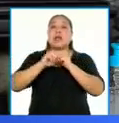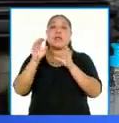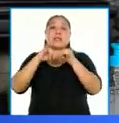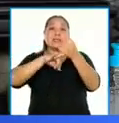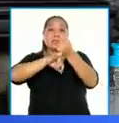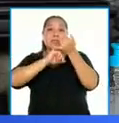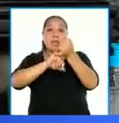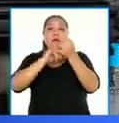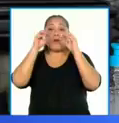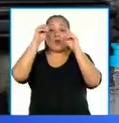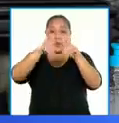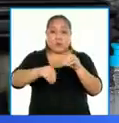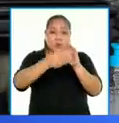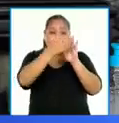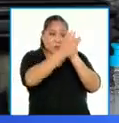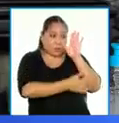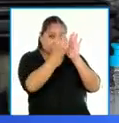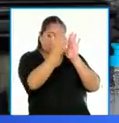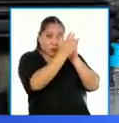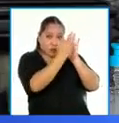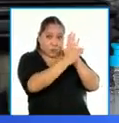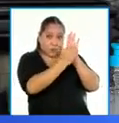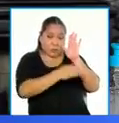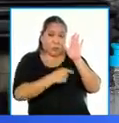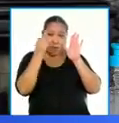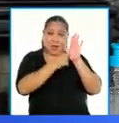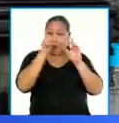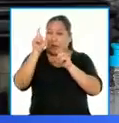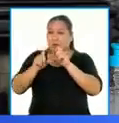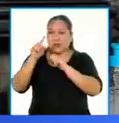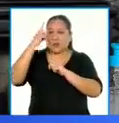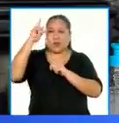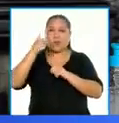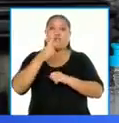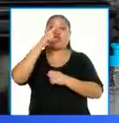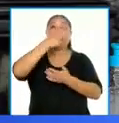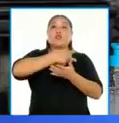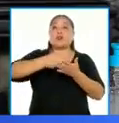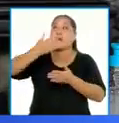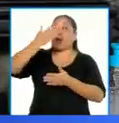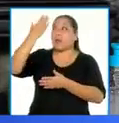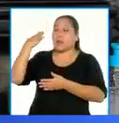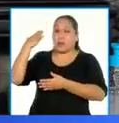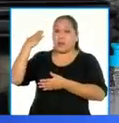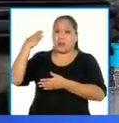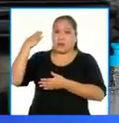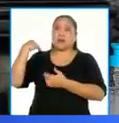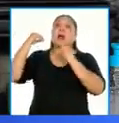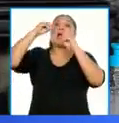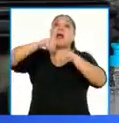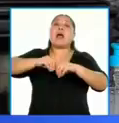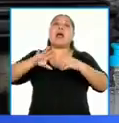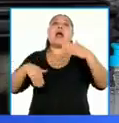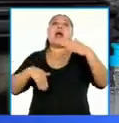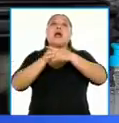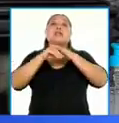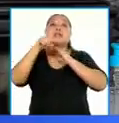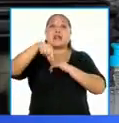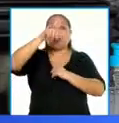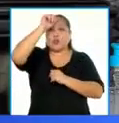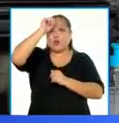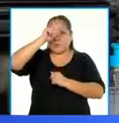personas no se confundan. Las medidas que tomamos hace 2 semanas siguen vigentes hasta este domingo.